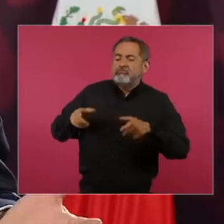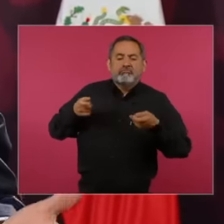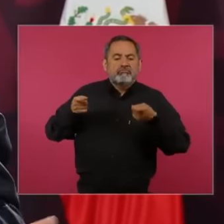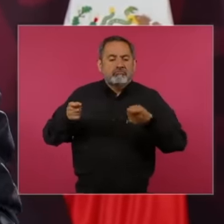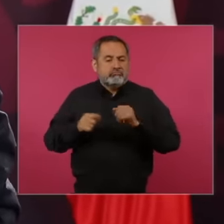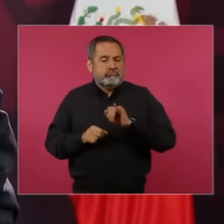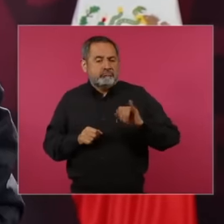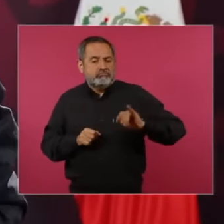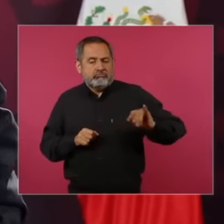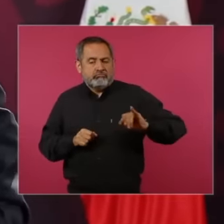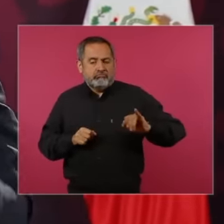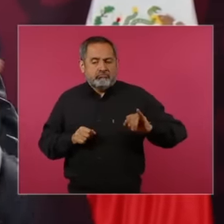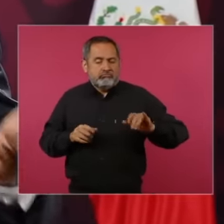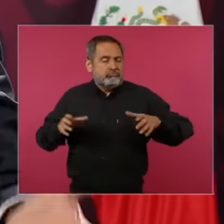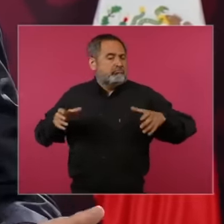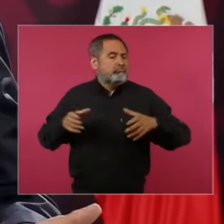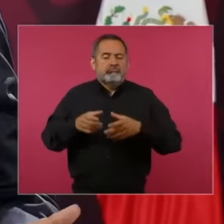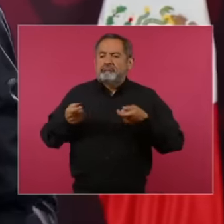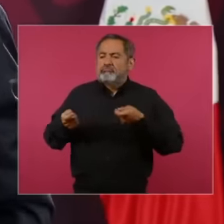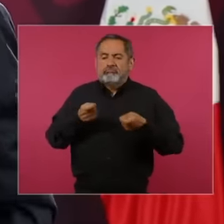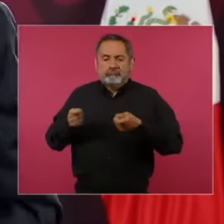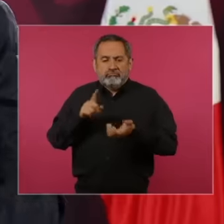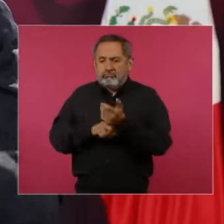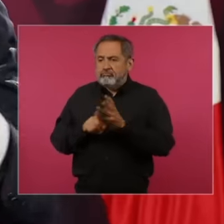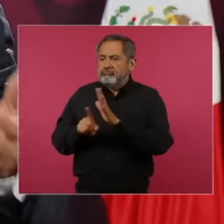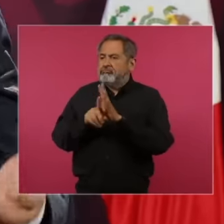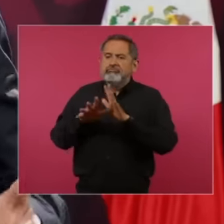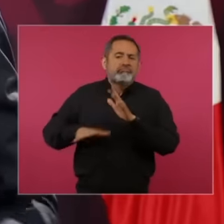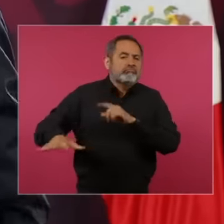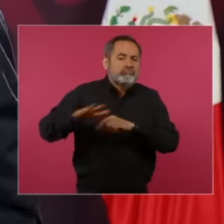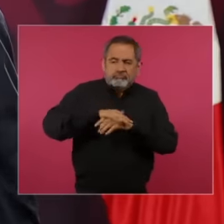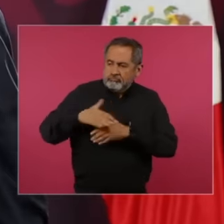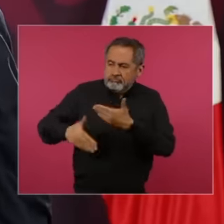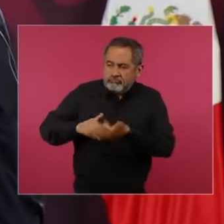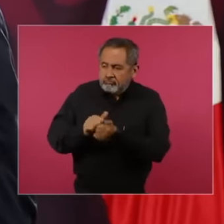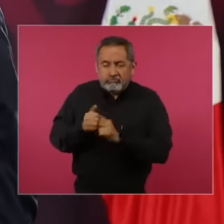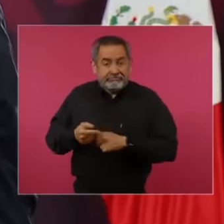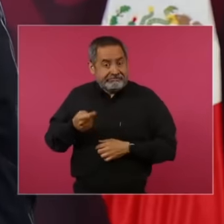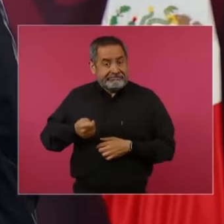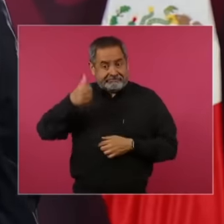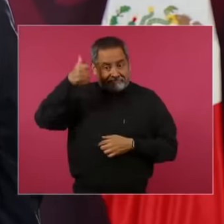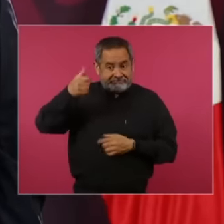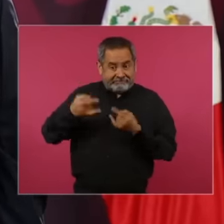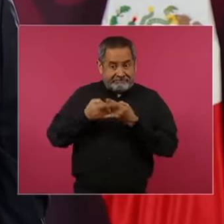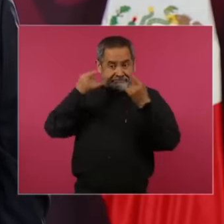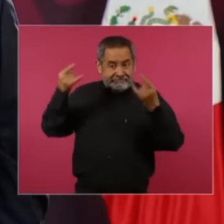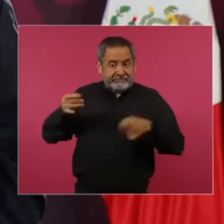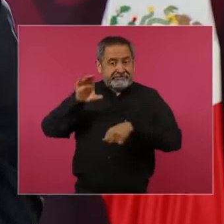la izquierda, un gobierno popular, un gobierno progresista. Es la primera vez,